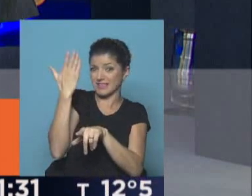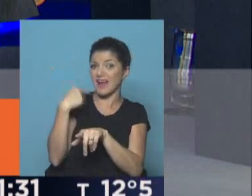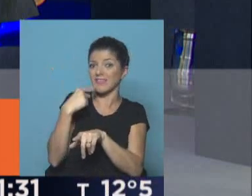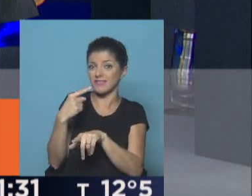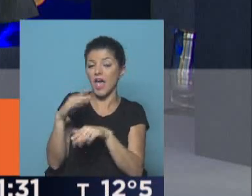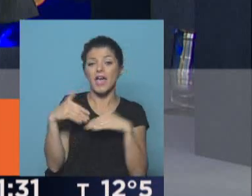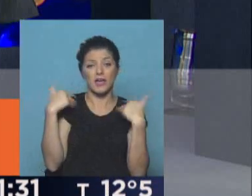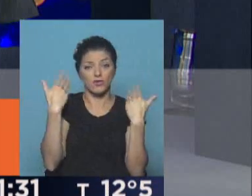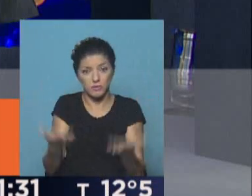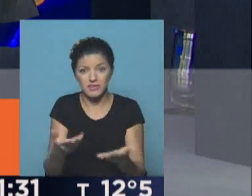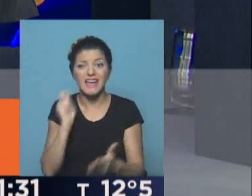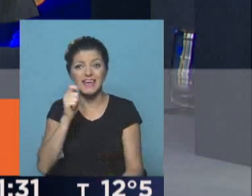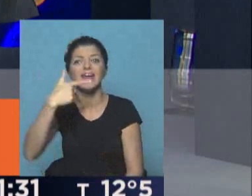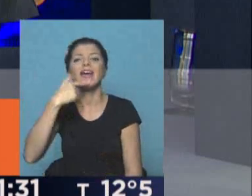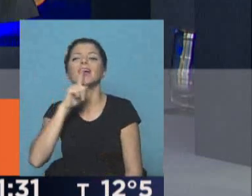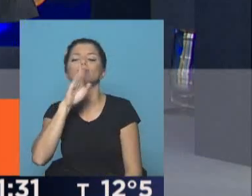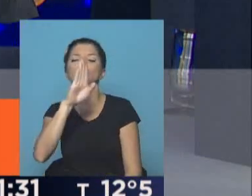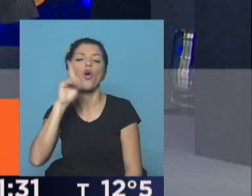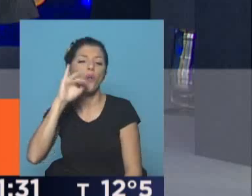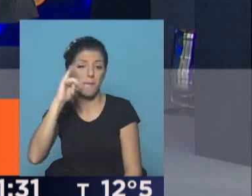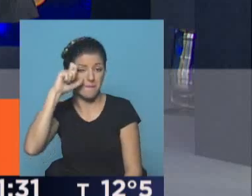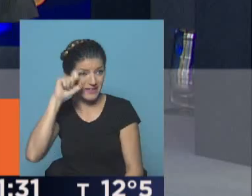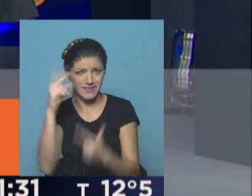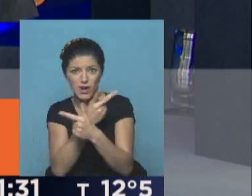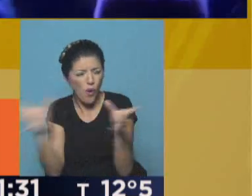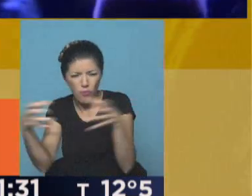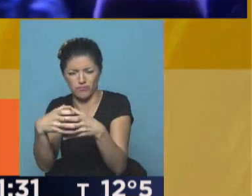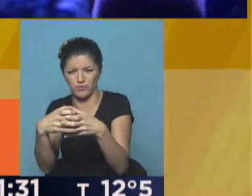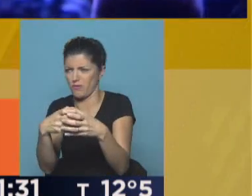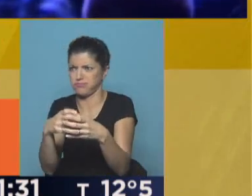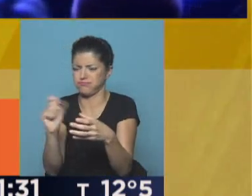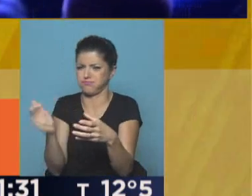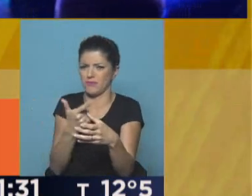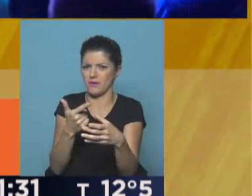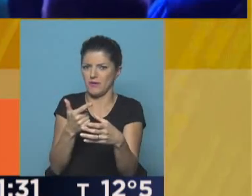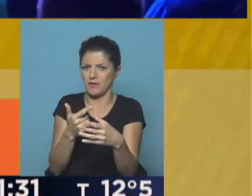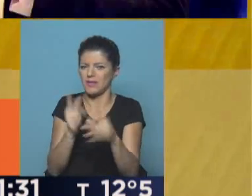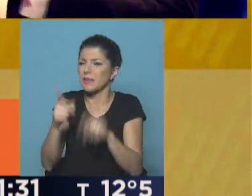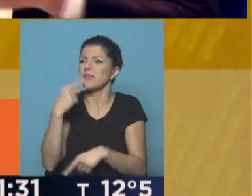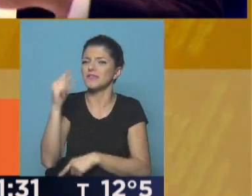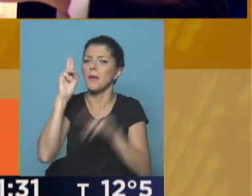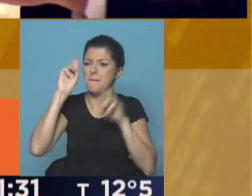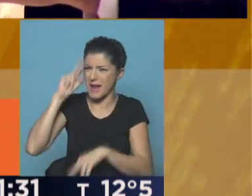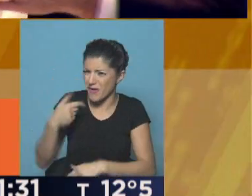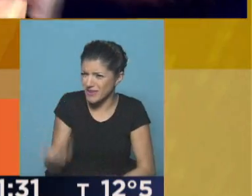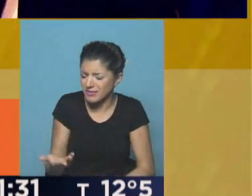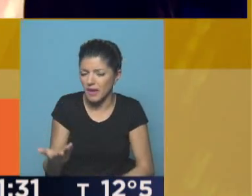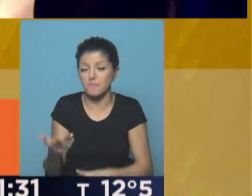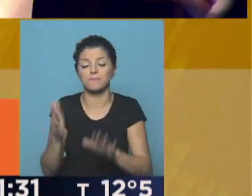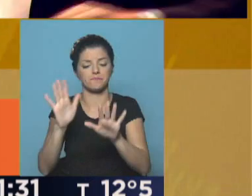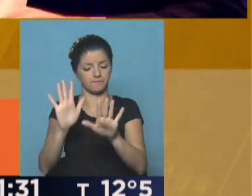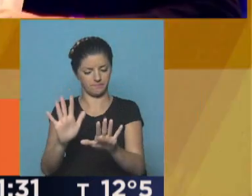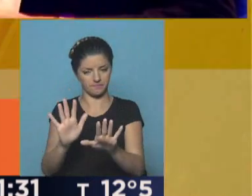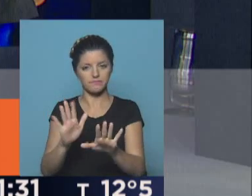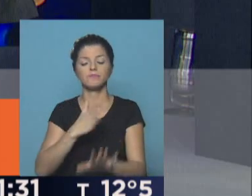oportunista y un tribunero que stolbizer y después dice bueno y por ciento fuera poco digamos digo soy peronista yo lo que digo si en realidad se